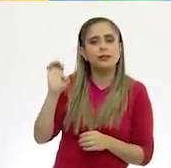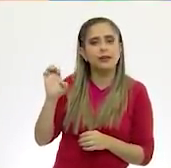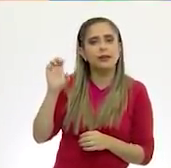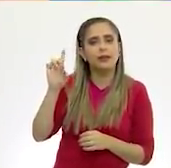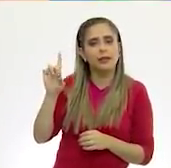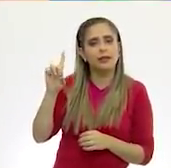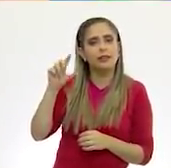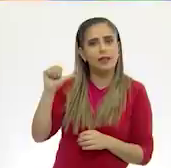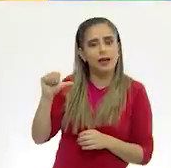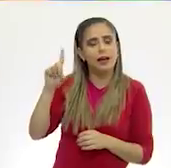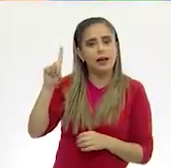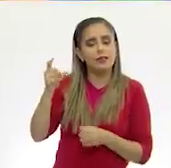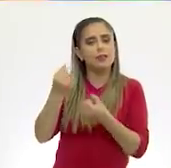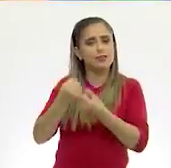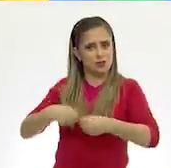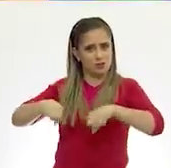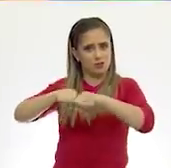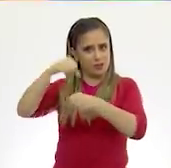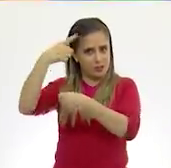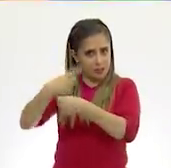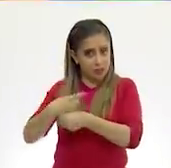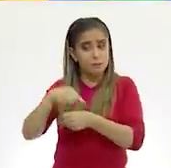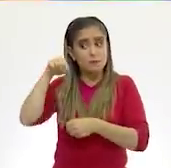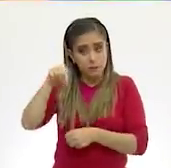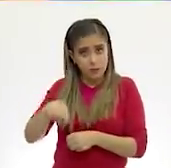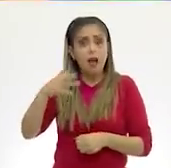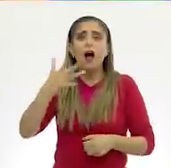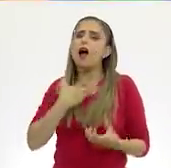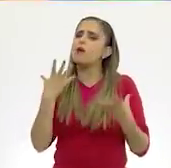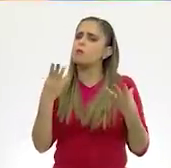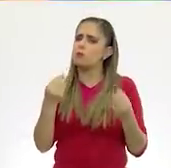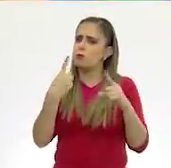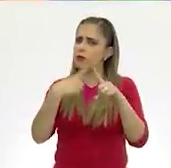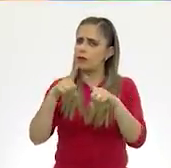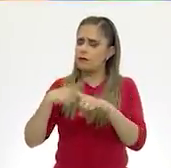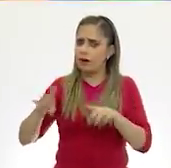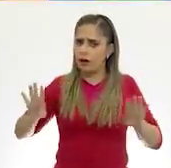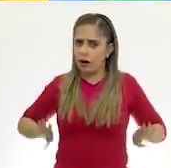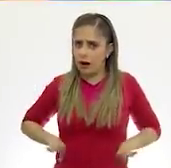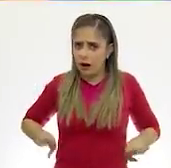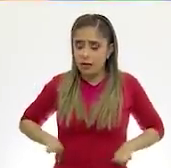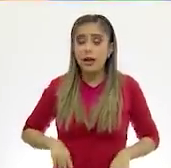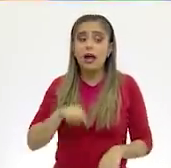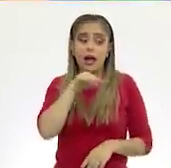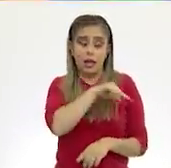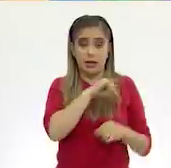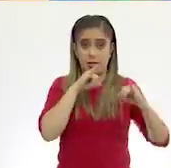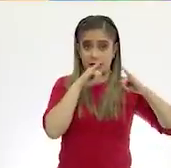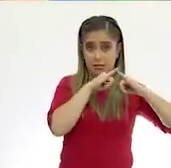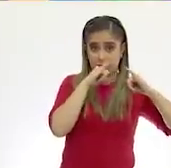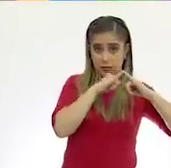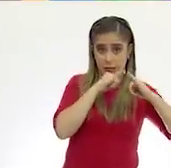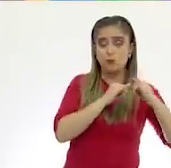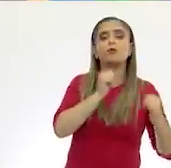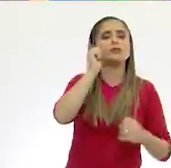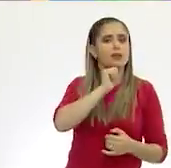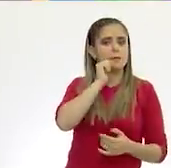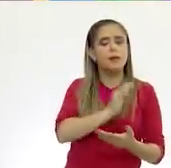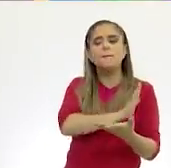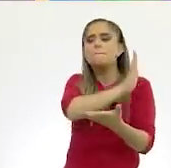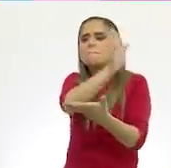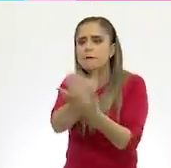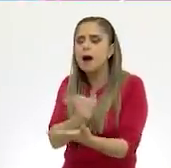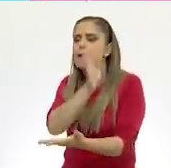posee diversas características. Para conocerlas existe un instituto que se encarga de recopilar y